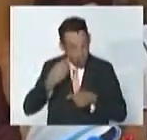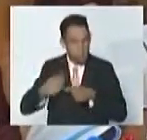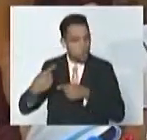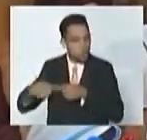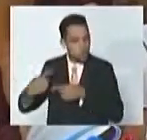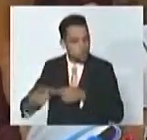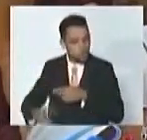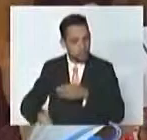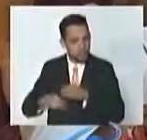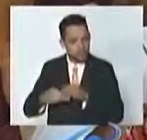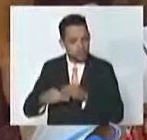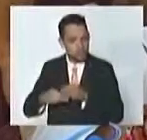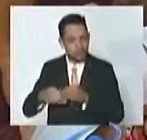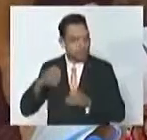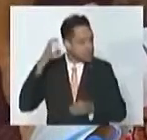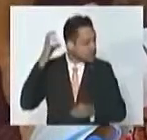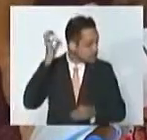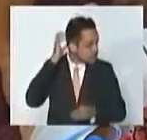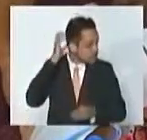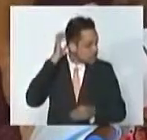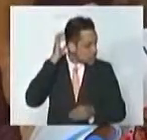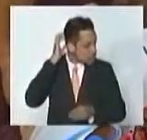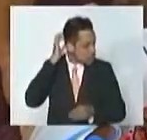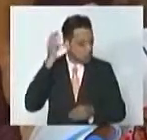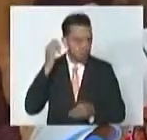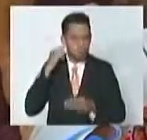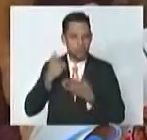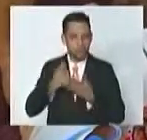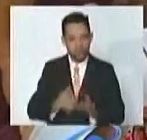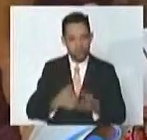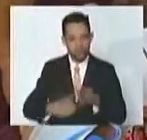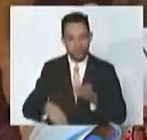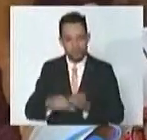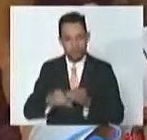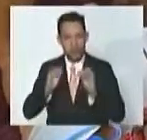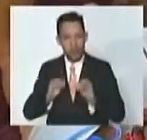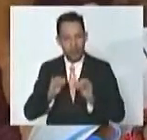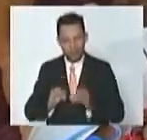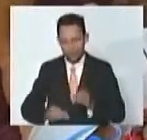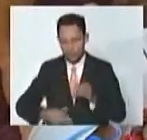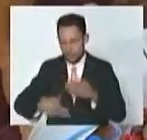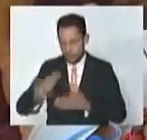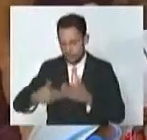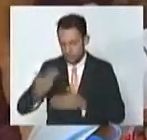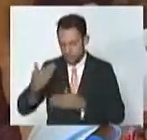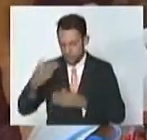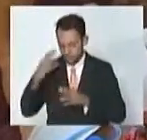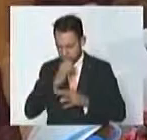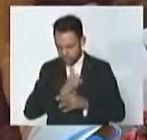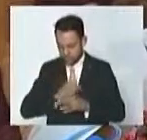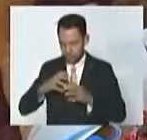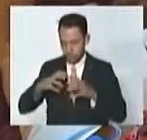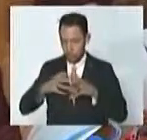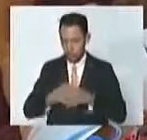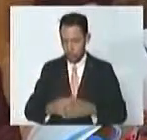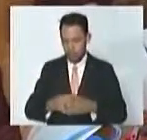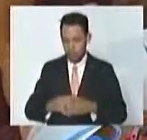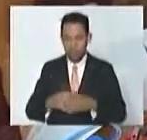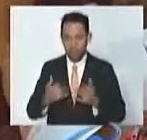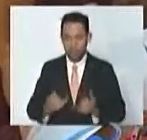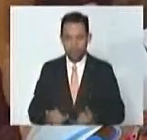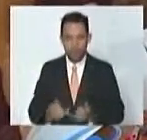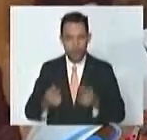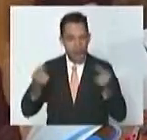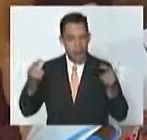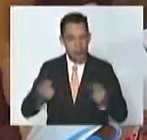especialidades, por ejemplo, la urología, un paquete urológico. Y así empezamos a formar un equipo y actualmente somos